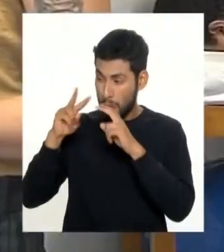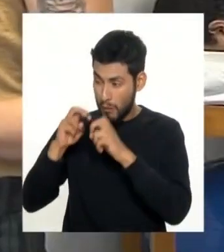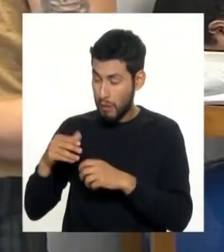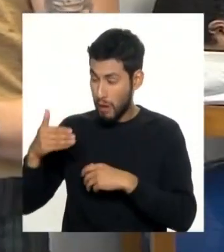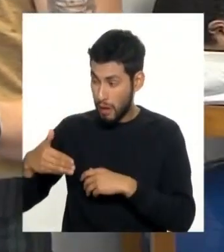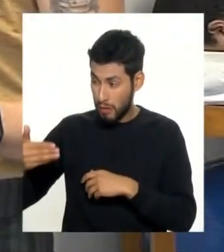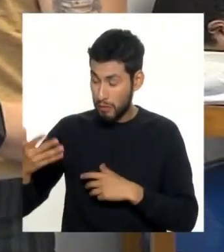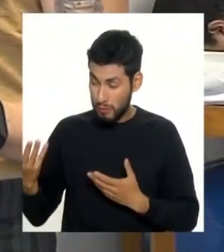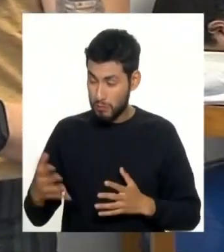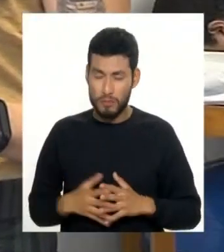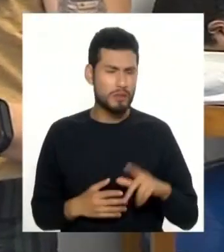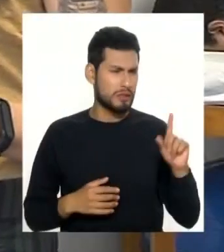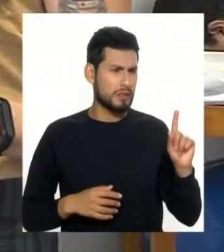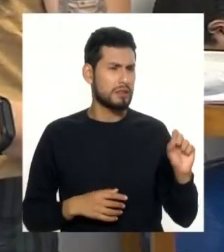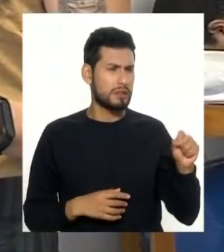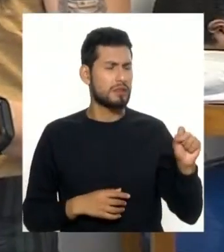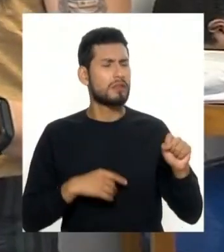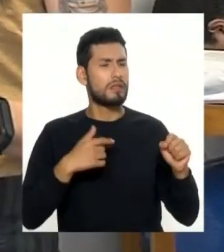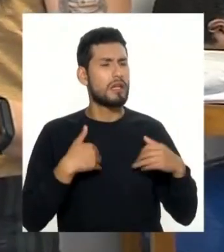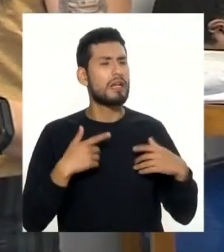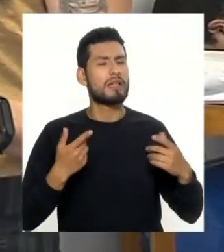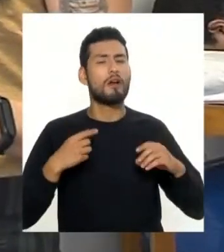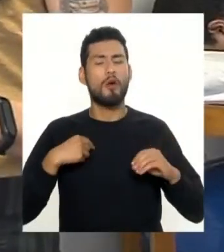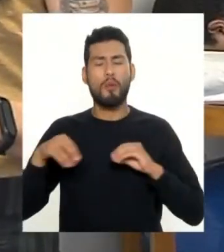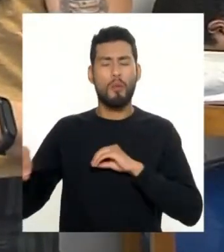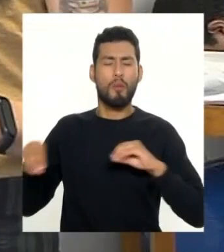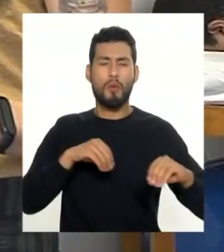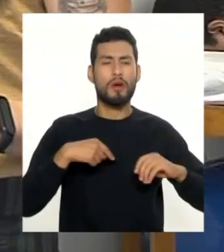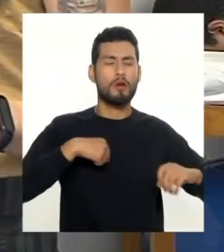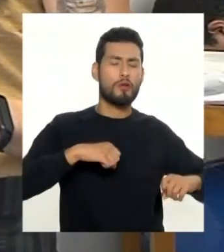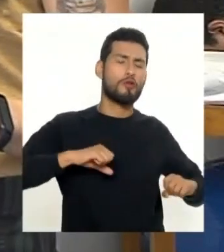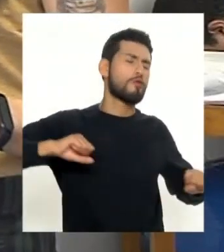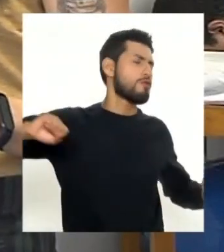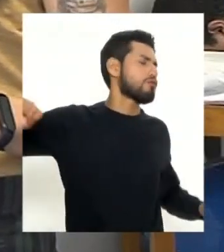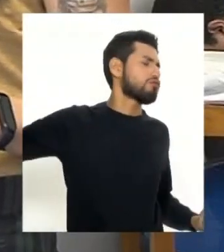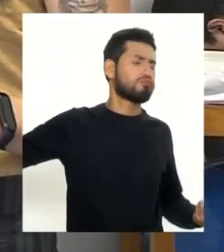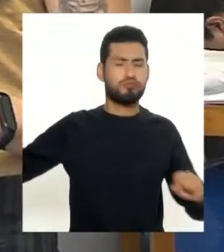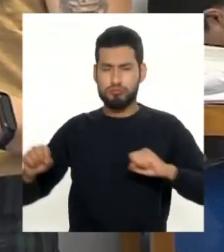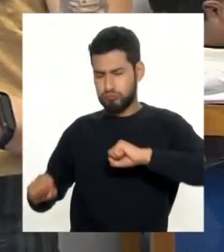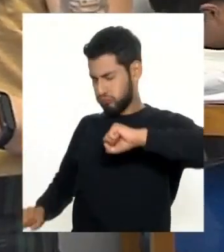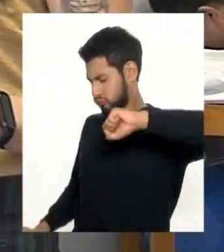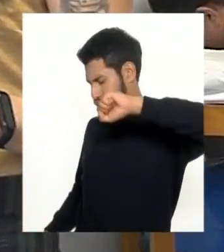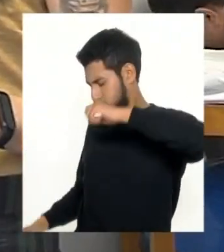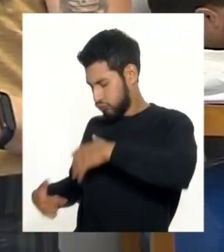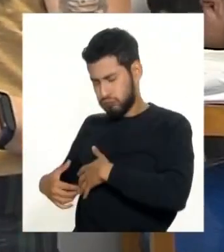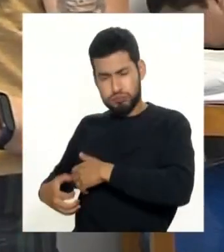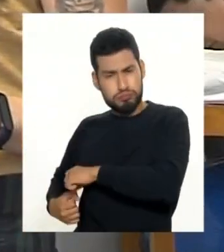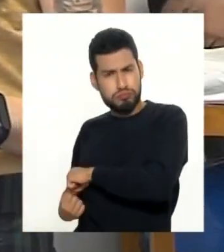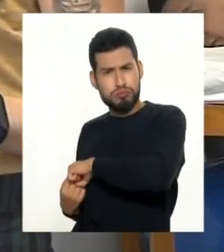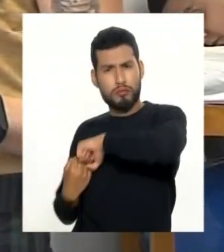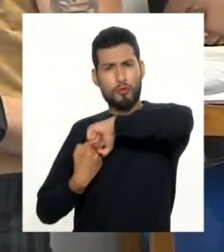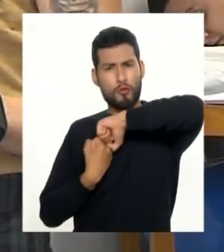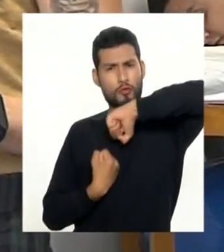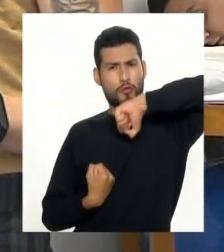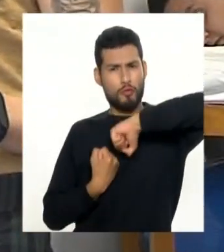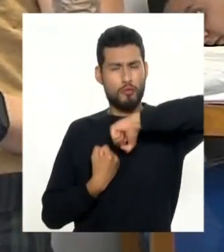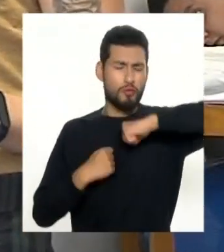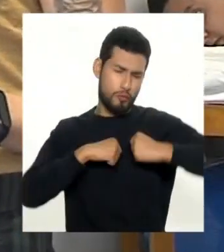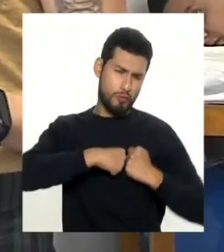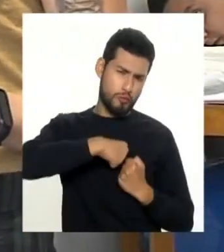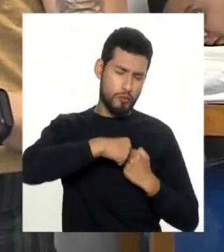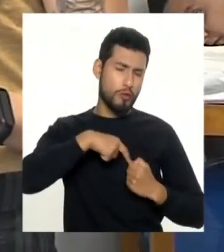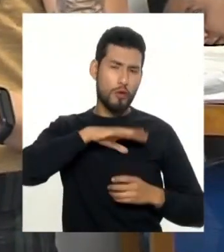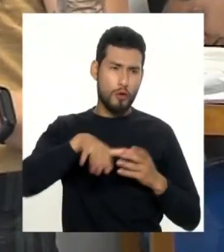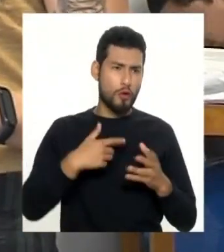adecuado. Claro, tenemos los estiramientos para la zona lumbar, para todo el miembro inferior de la